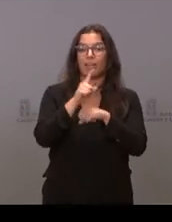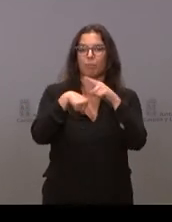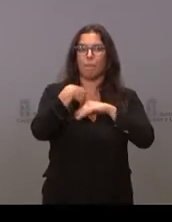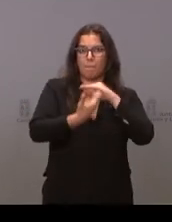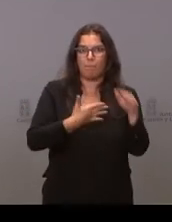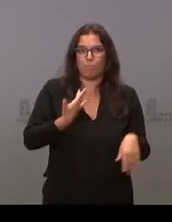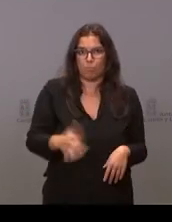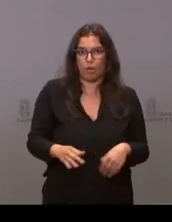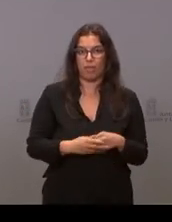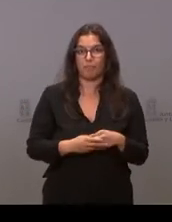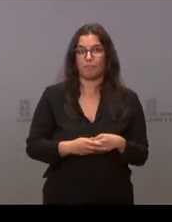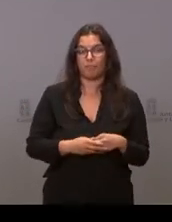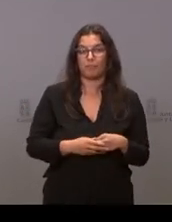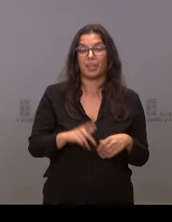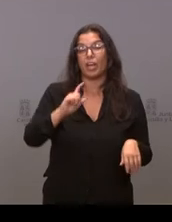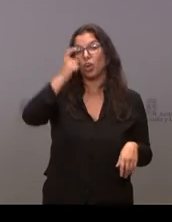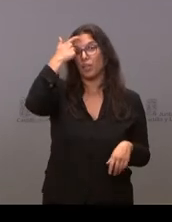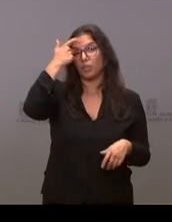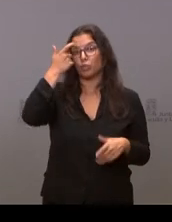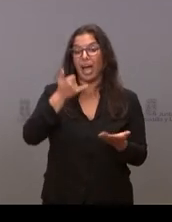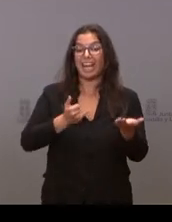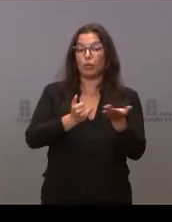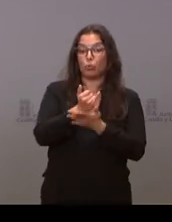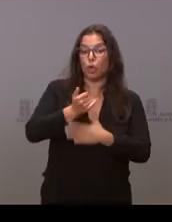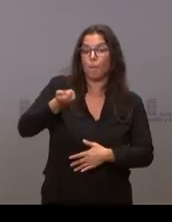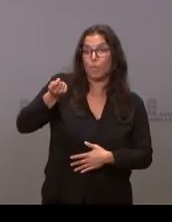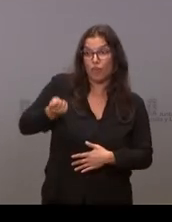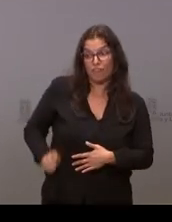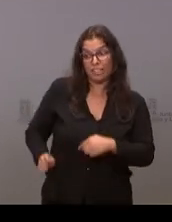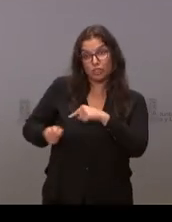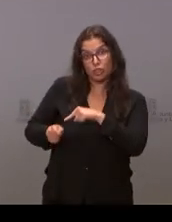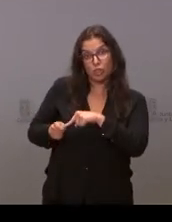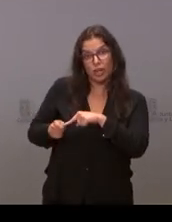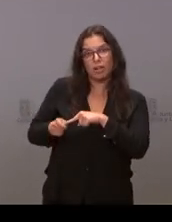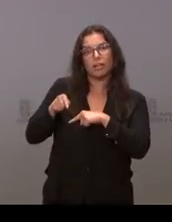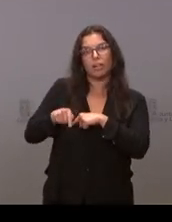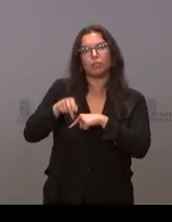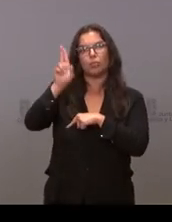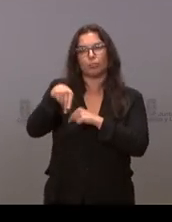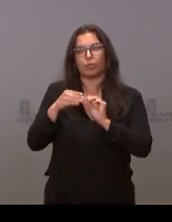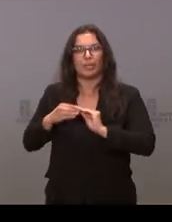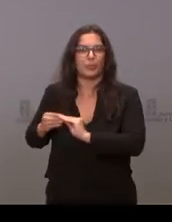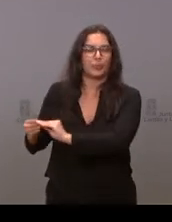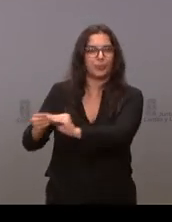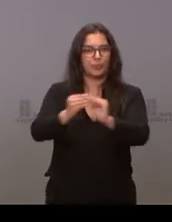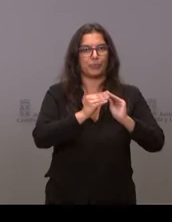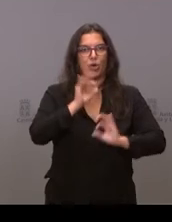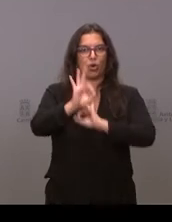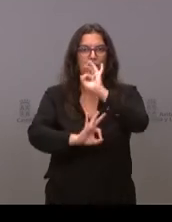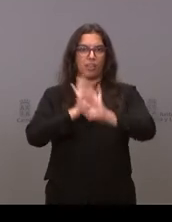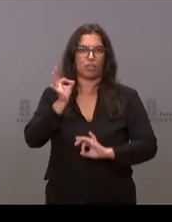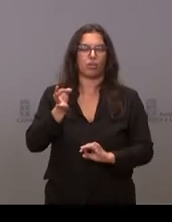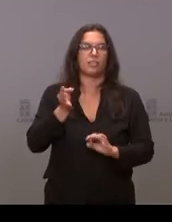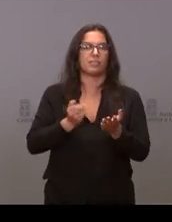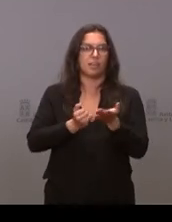Y entendemos que el concepto de agricultor profesional es el que tiene la unanimidad de las organizaciones agrarias de Castilla y